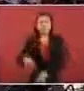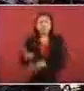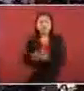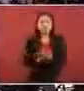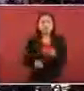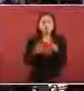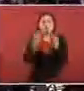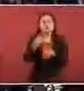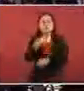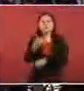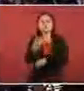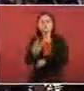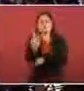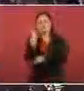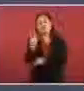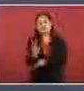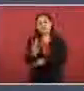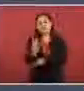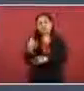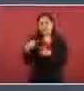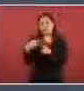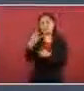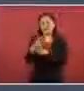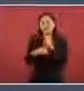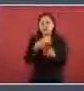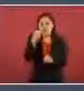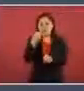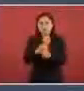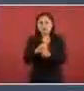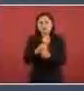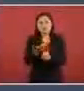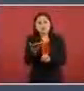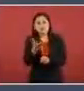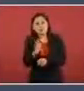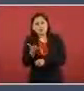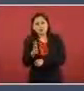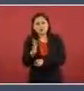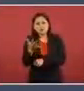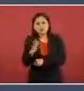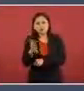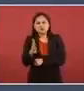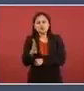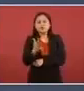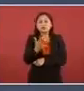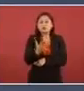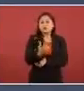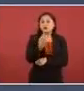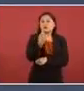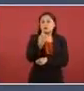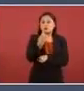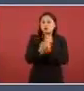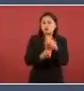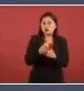154 en 3 años, un promedio de 51 por